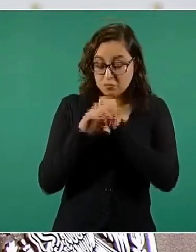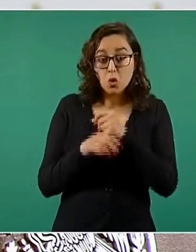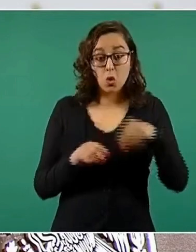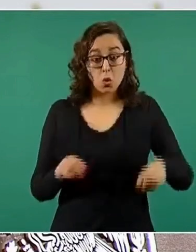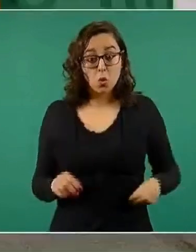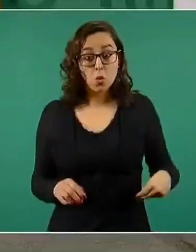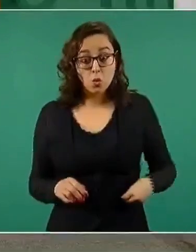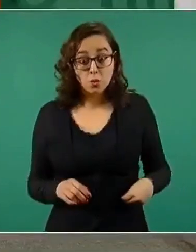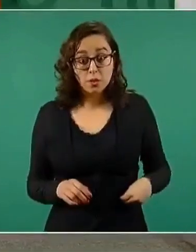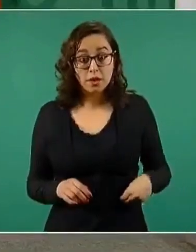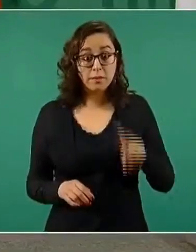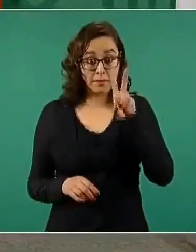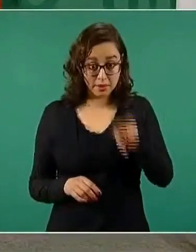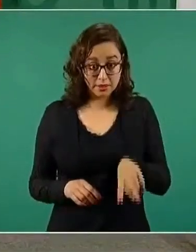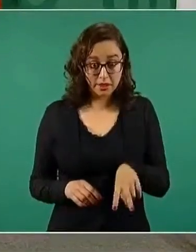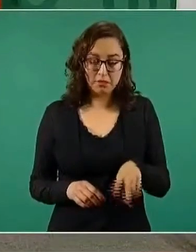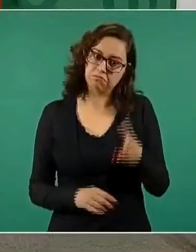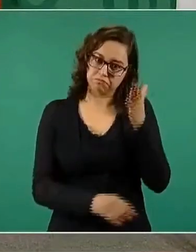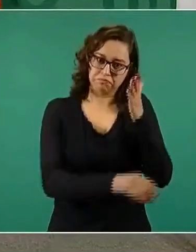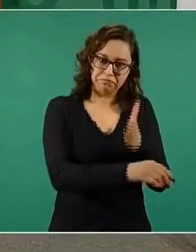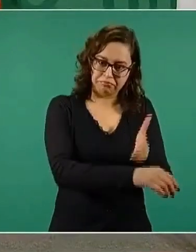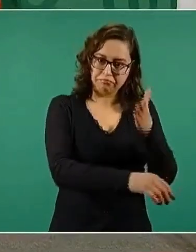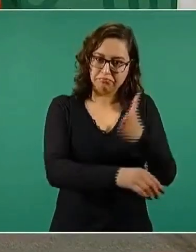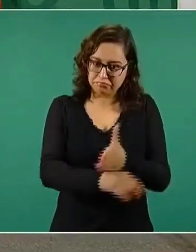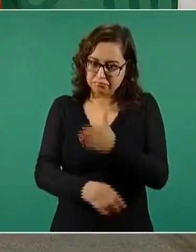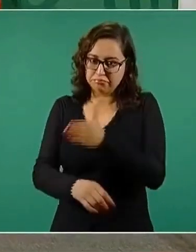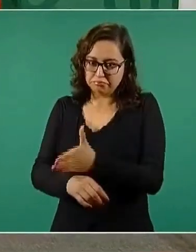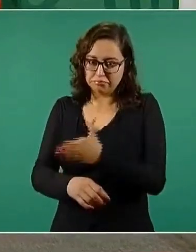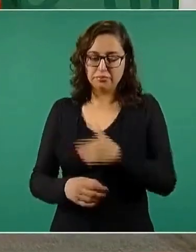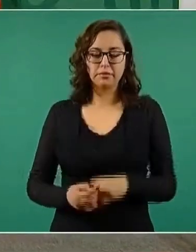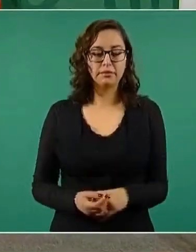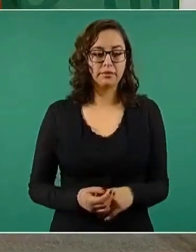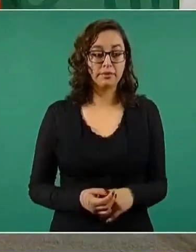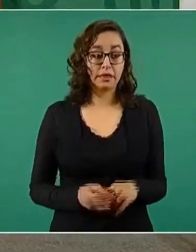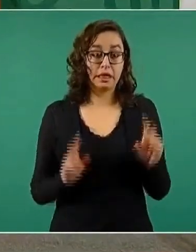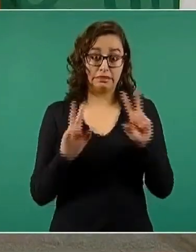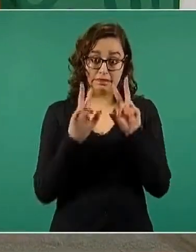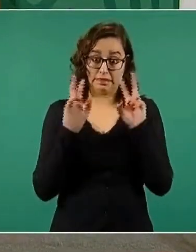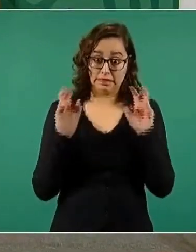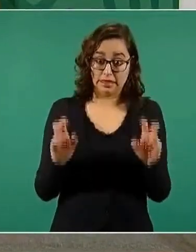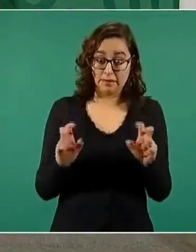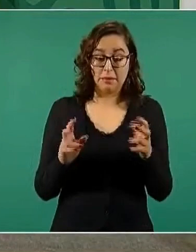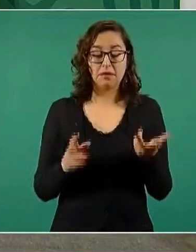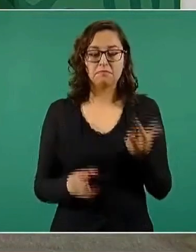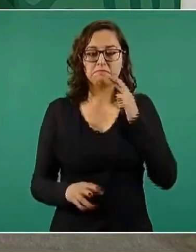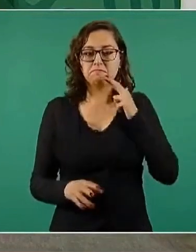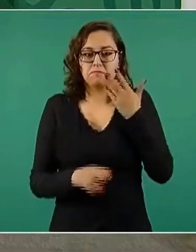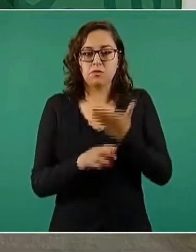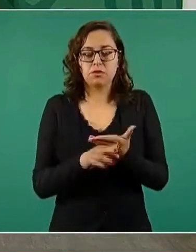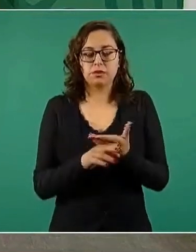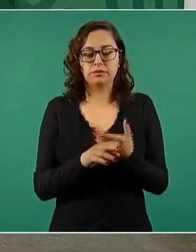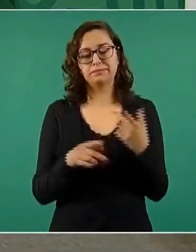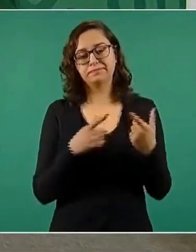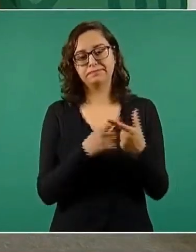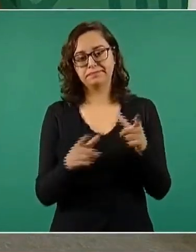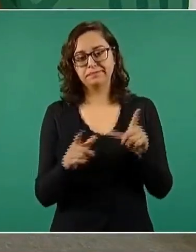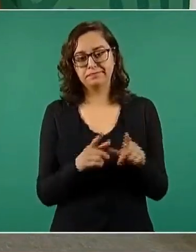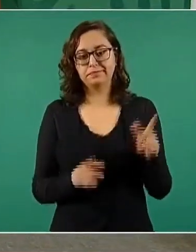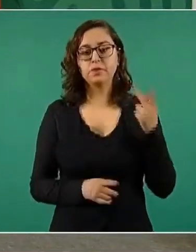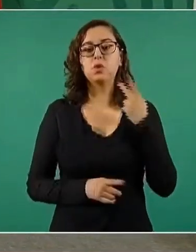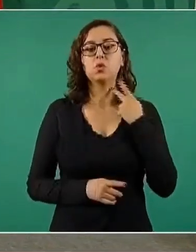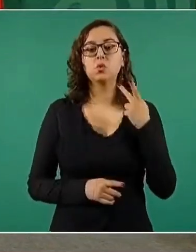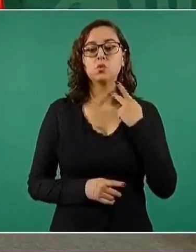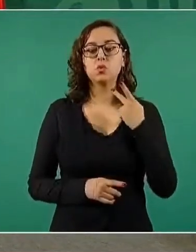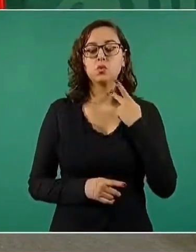Entonces, es un asunto que corresponde a los partidos